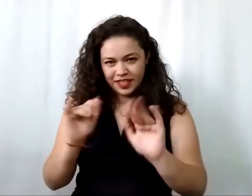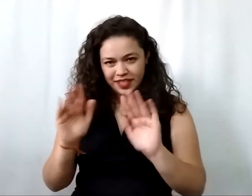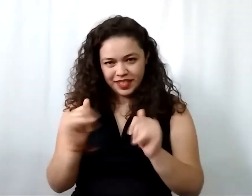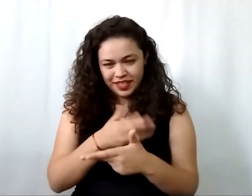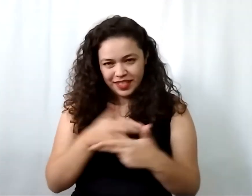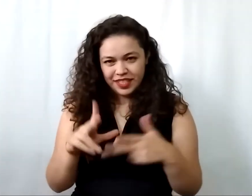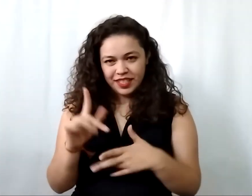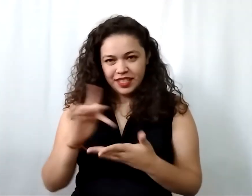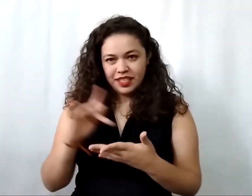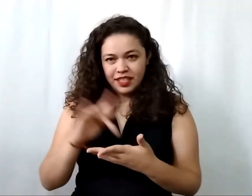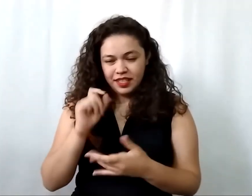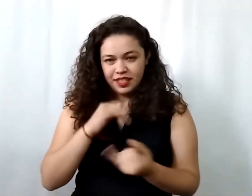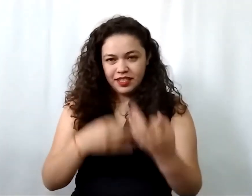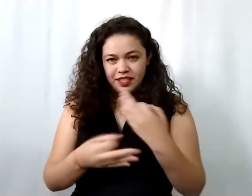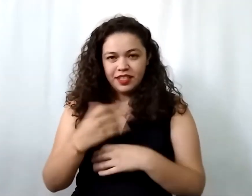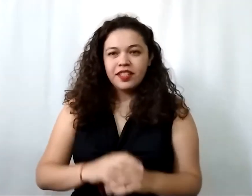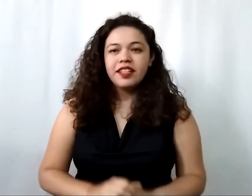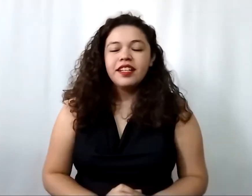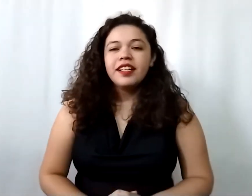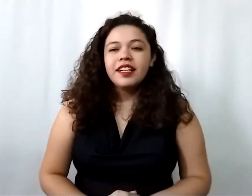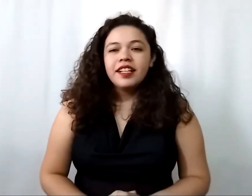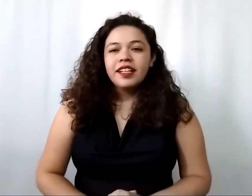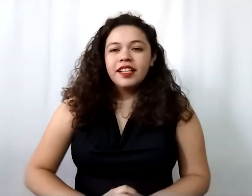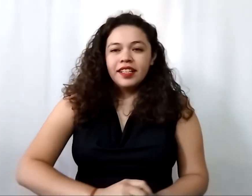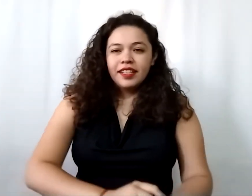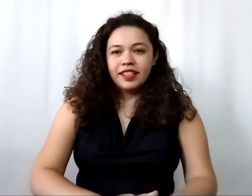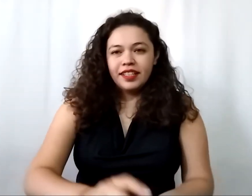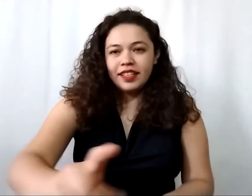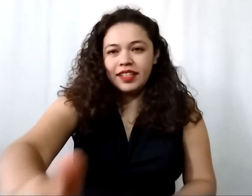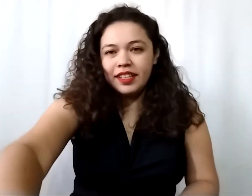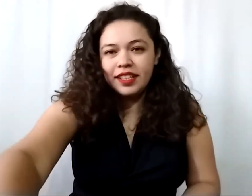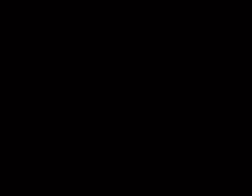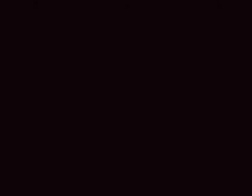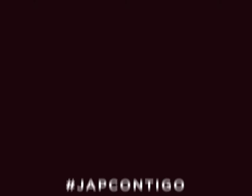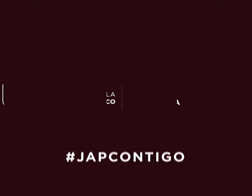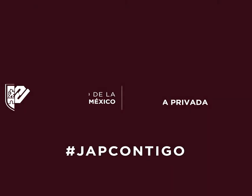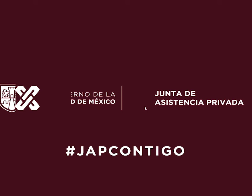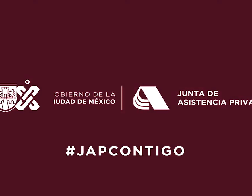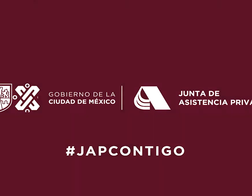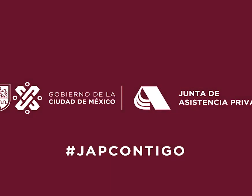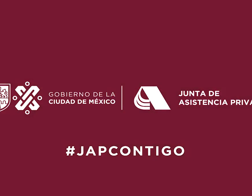gracias por todo. Gracias, hasta luego. Un placer. Gracias.